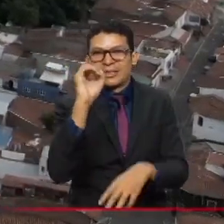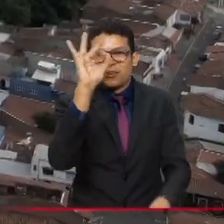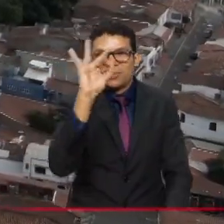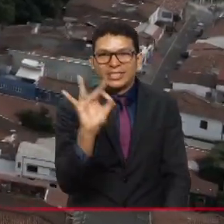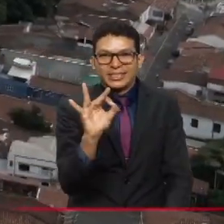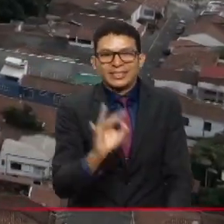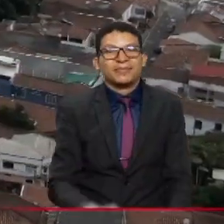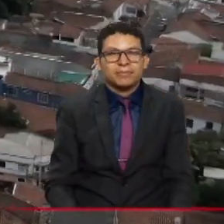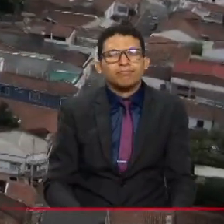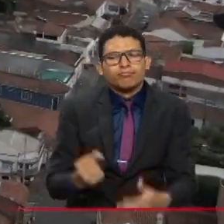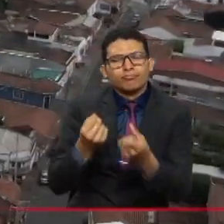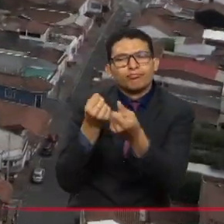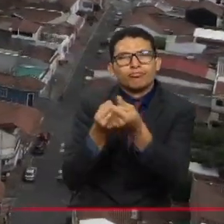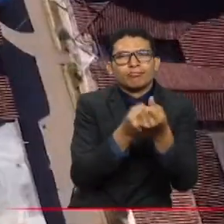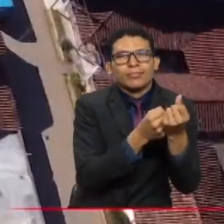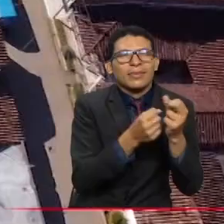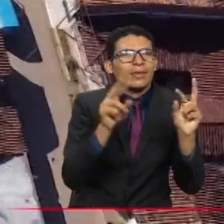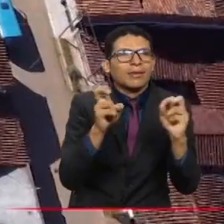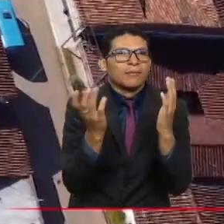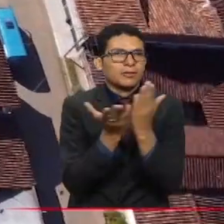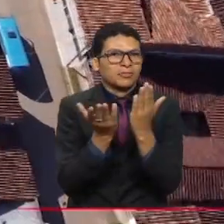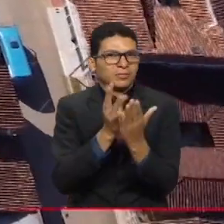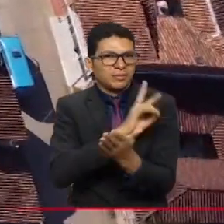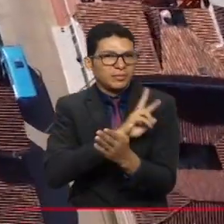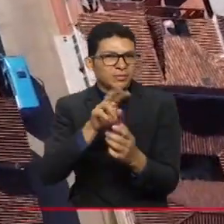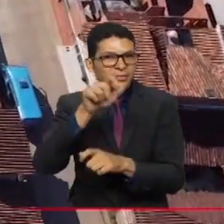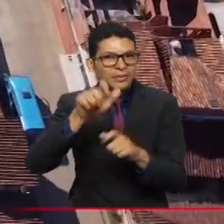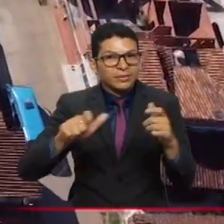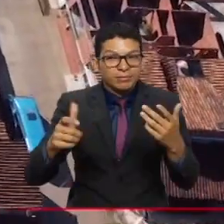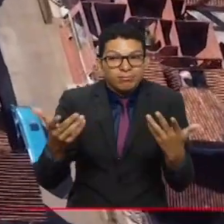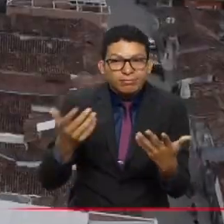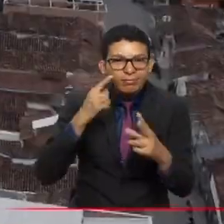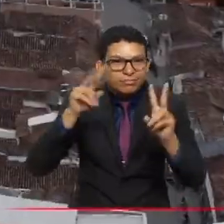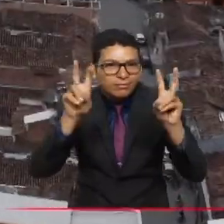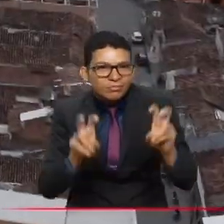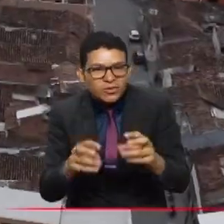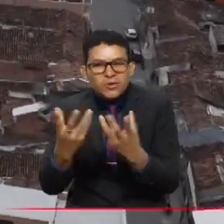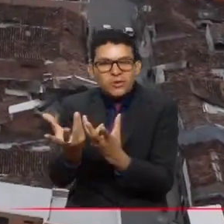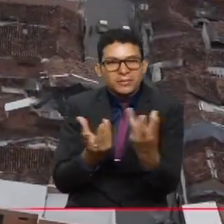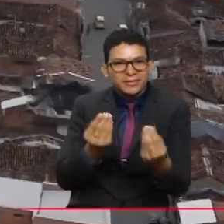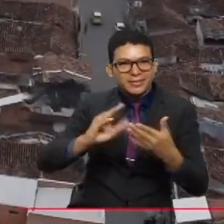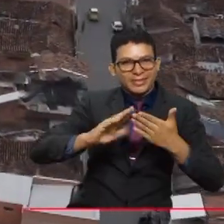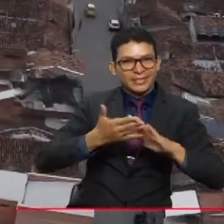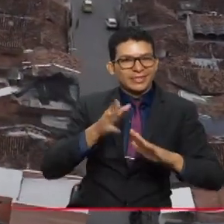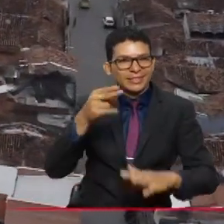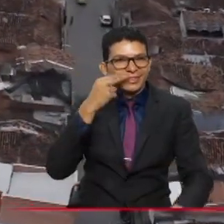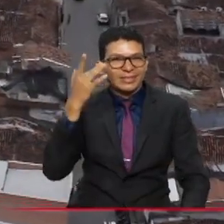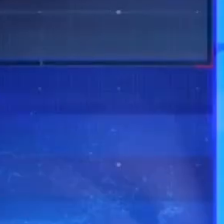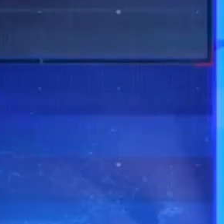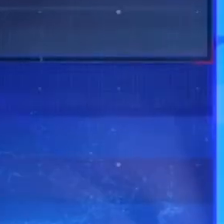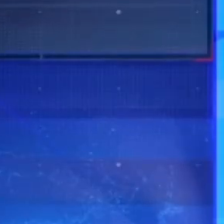en materia de educación para más vallecaucanos de distintos sectores, grupos poblacionales y comunidades